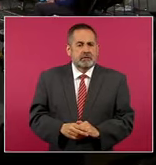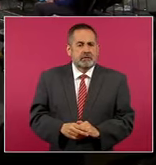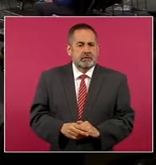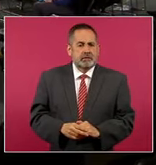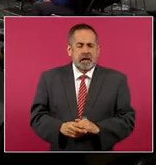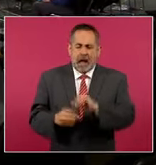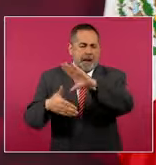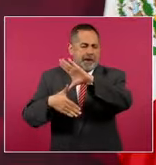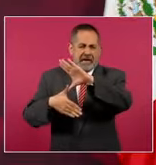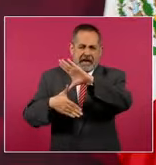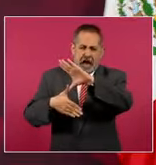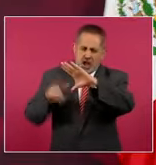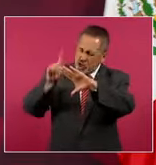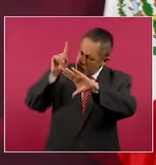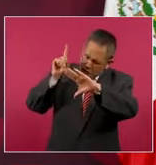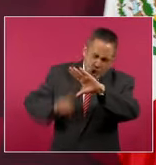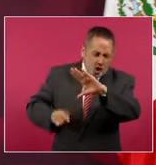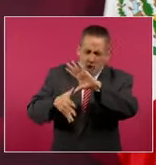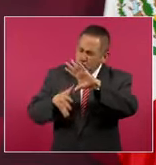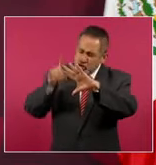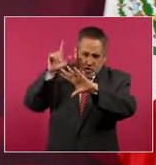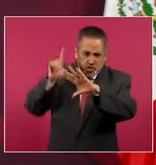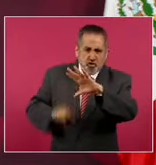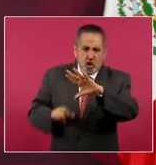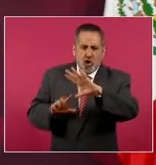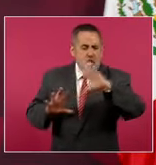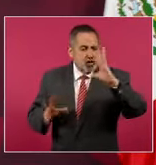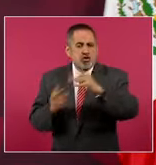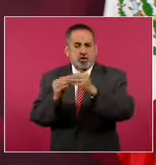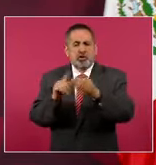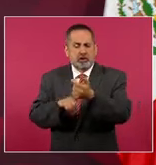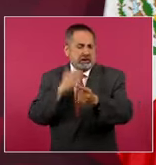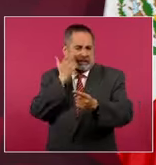la América, todo el continente americano.